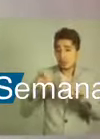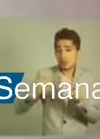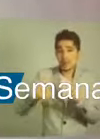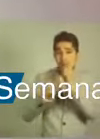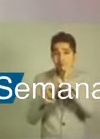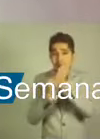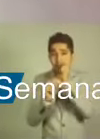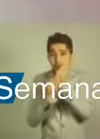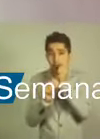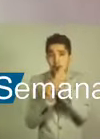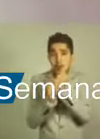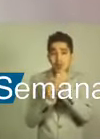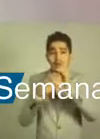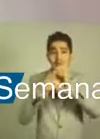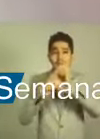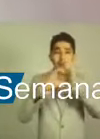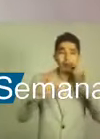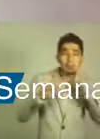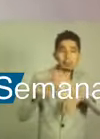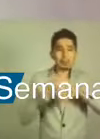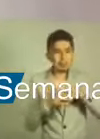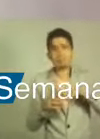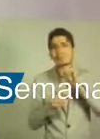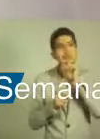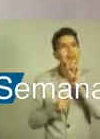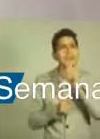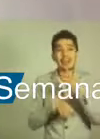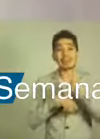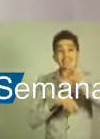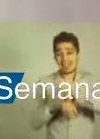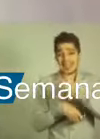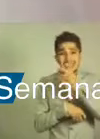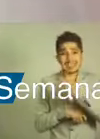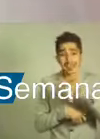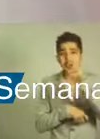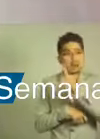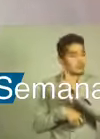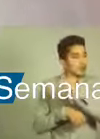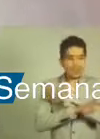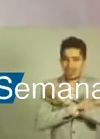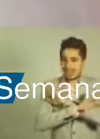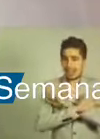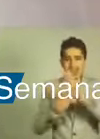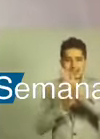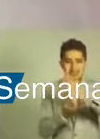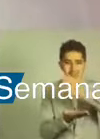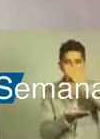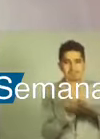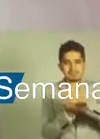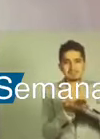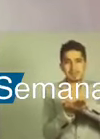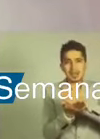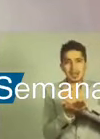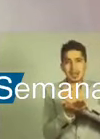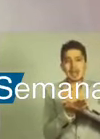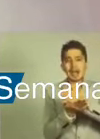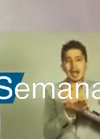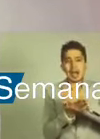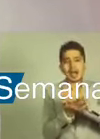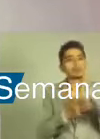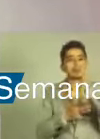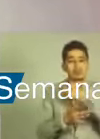transporte público, autobuses, para que también ese día no haya corridas de transporte público a